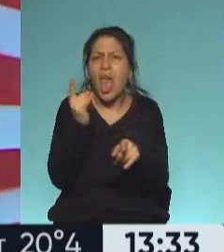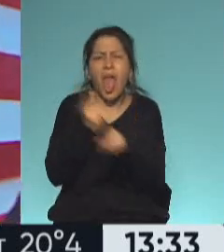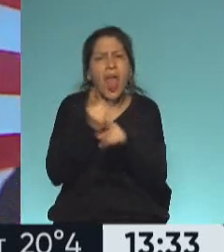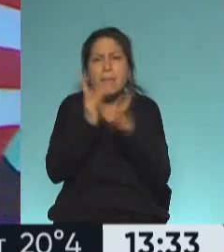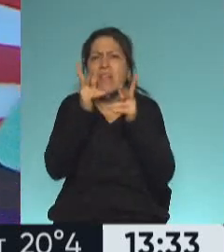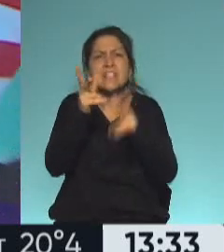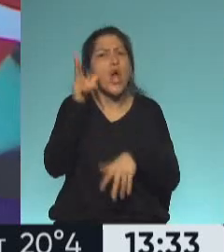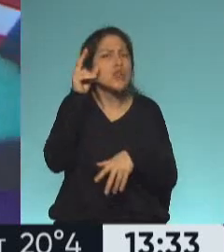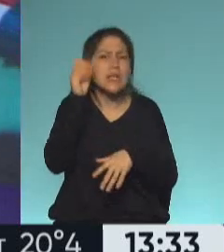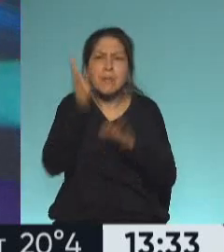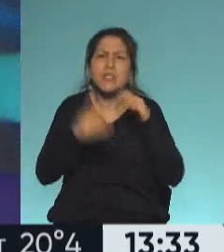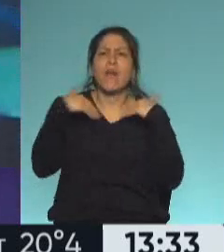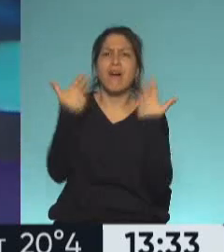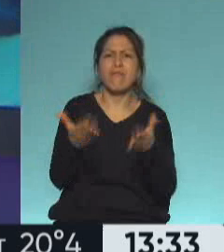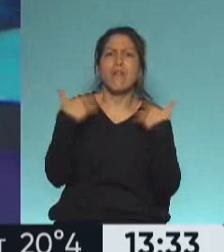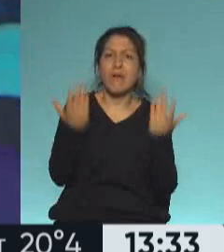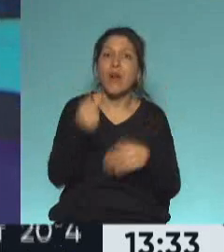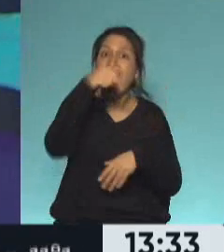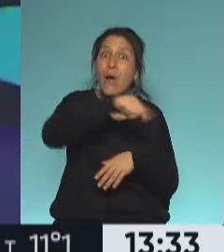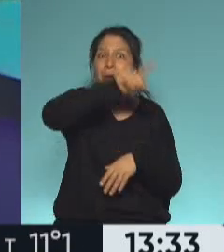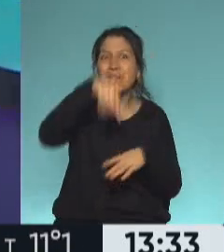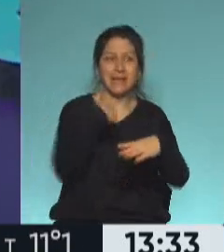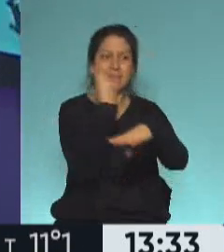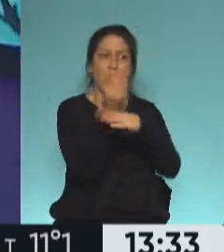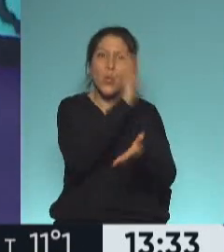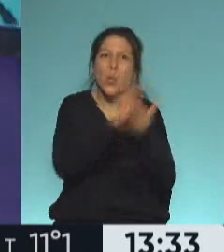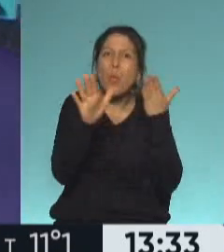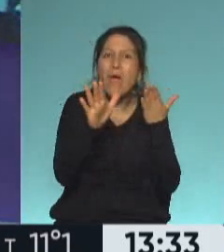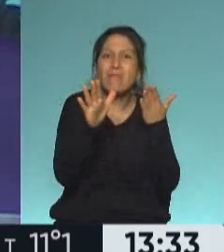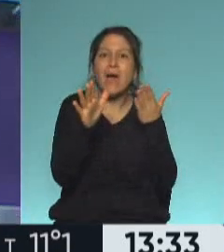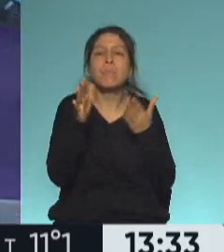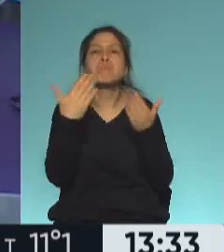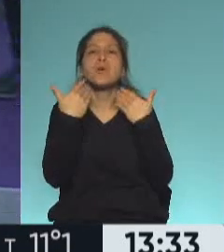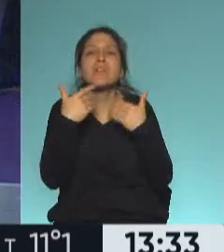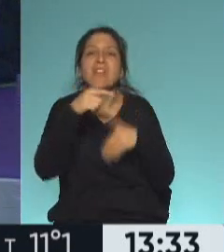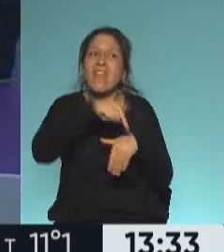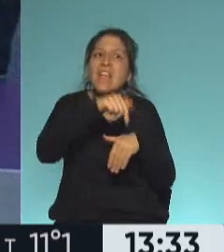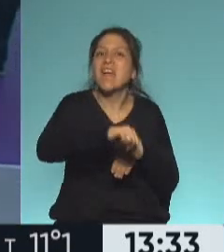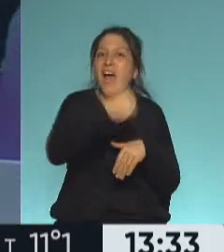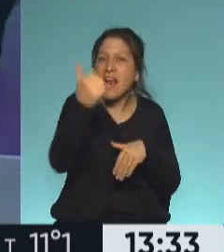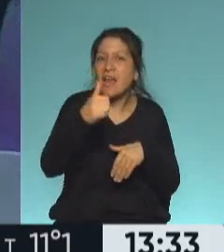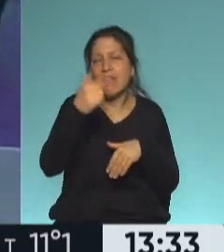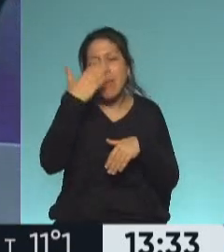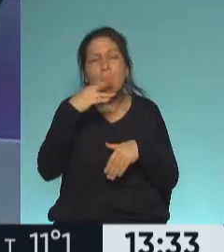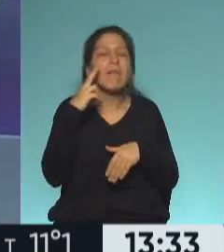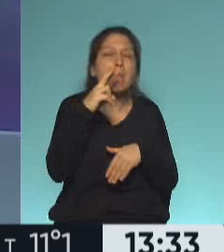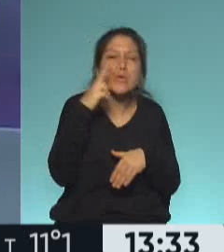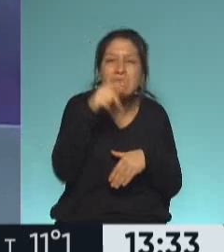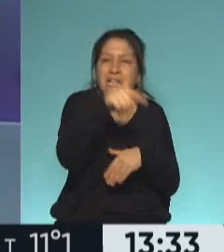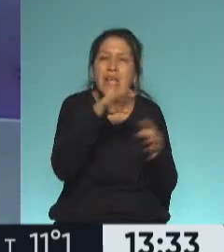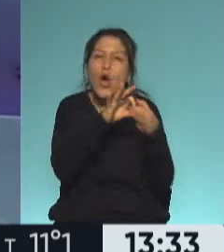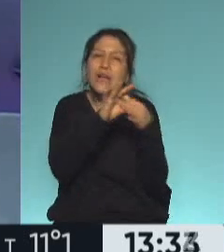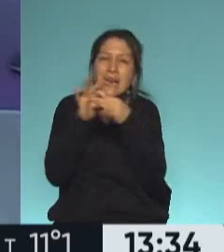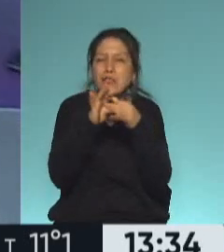vez apareció una candidata con posibilidades ciertas de ganarles, como es el caso de Svetlana, que después vamos a ver que se relaciona con